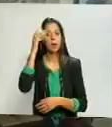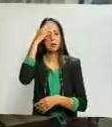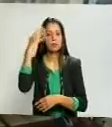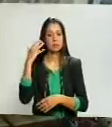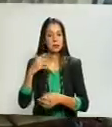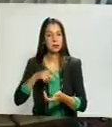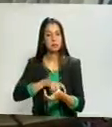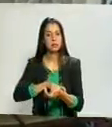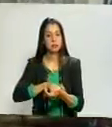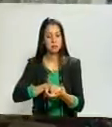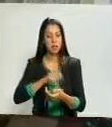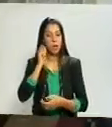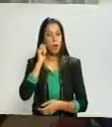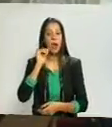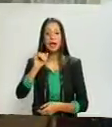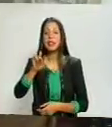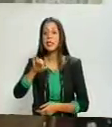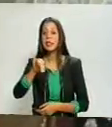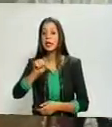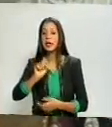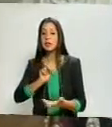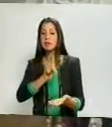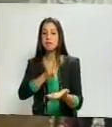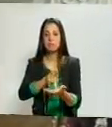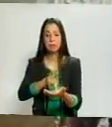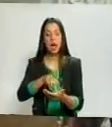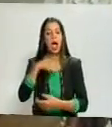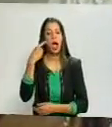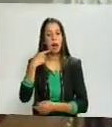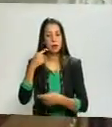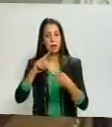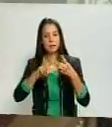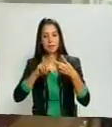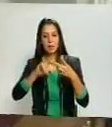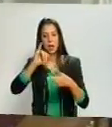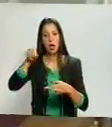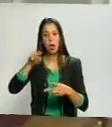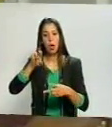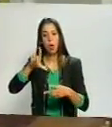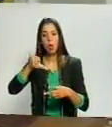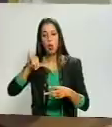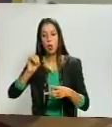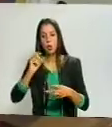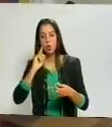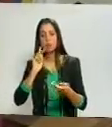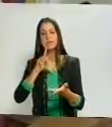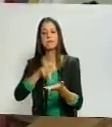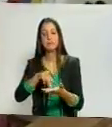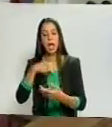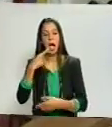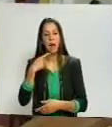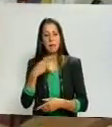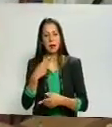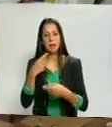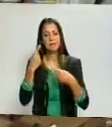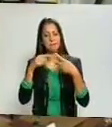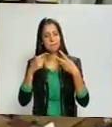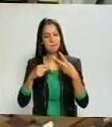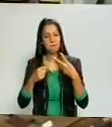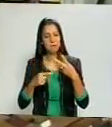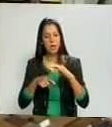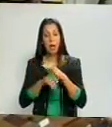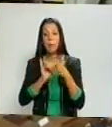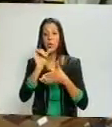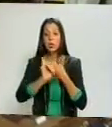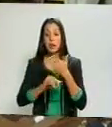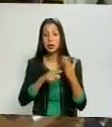su condición de vicepresidenta de la Comisión Constitucional, y Julio Chávez, para que ahondasen en los elementos fundamentales del